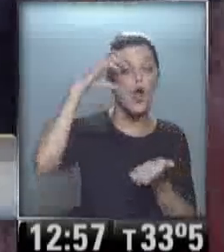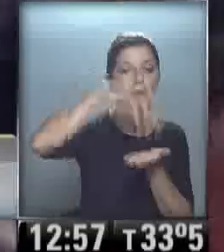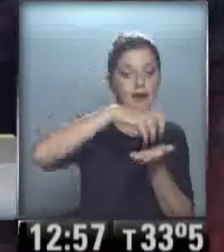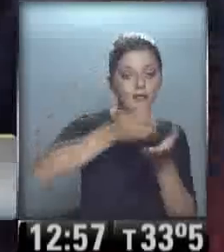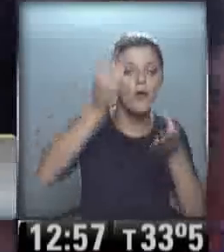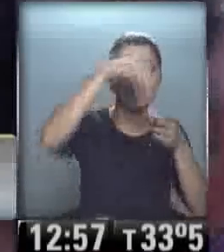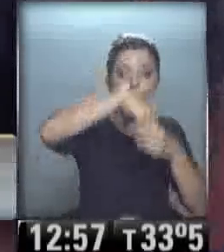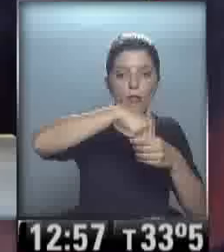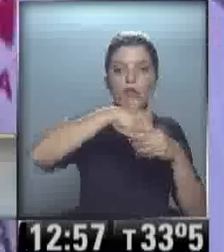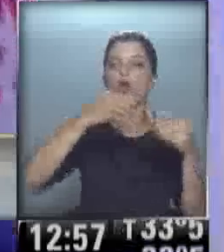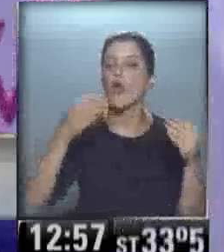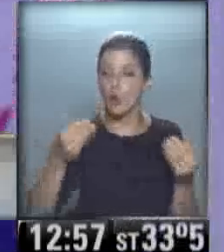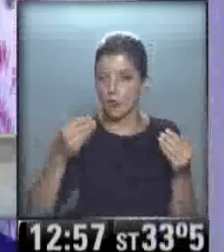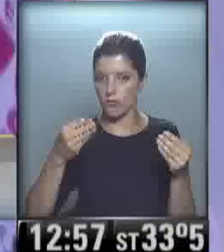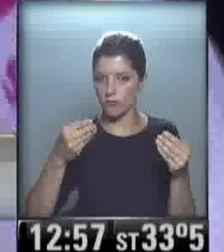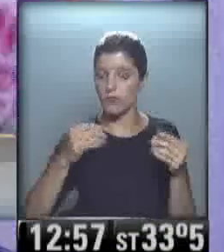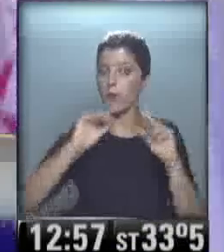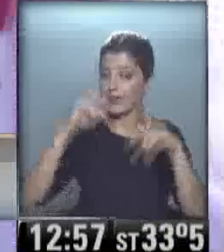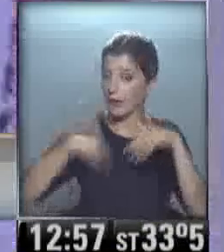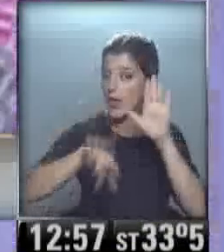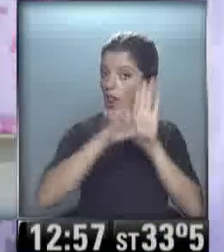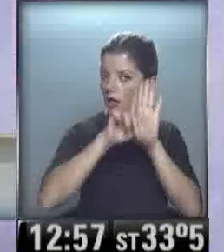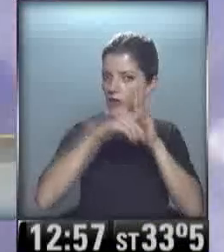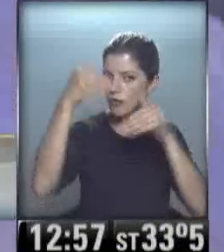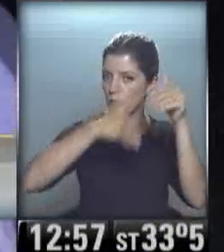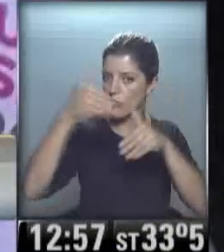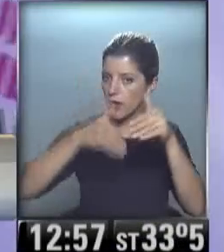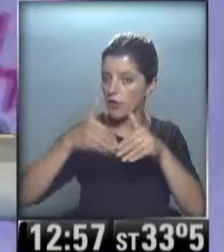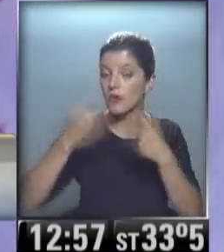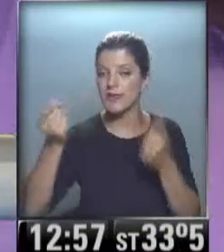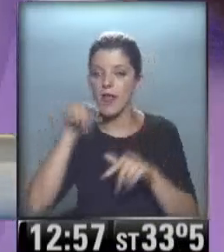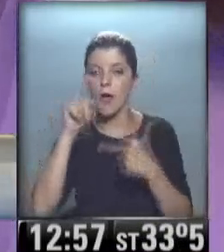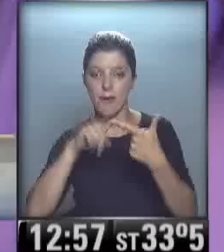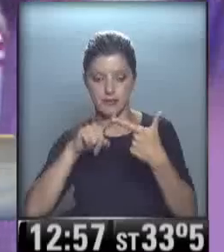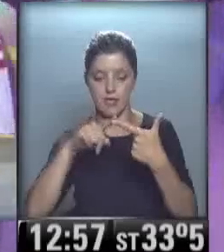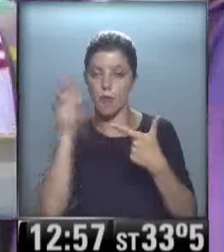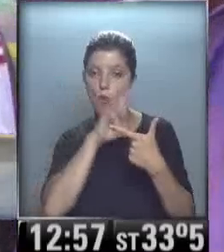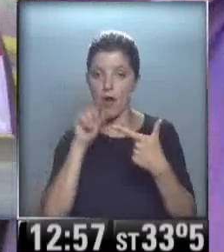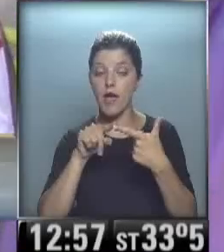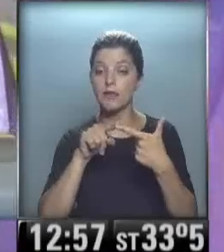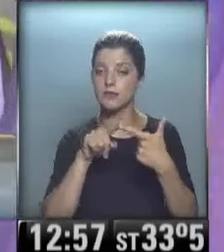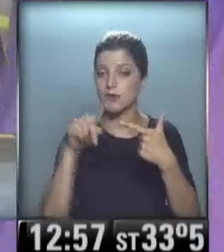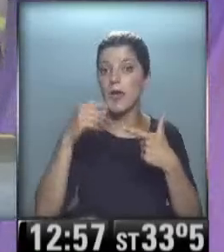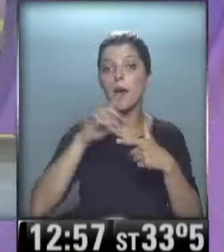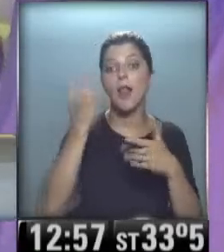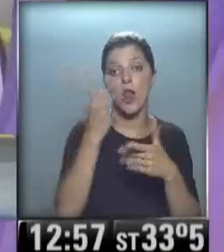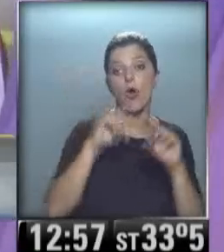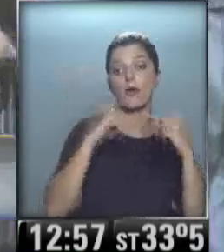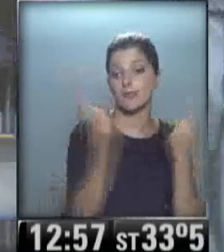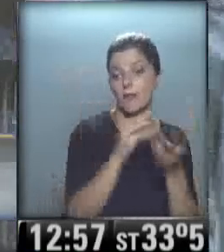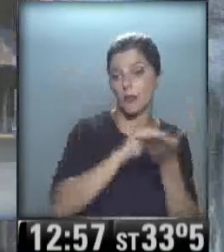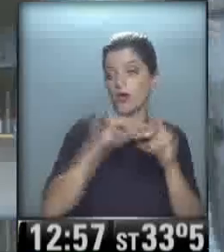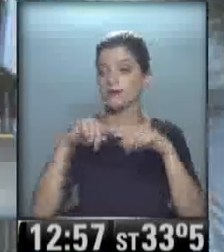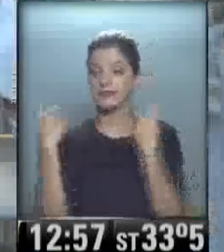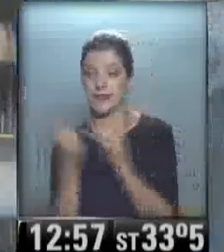cierto porque también fueron elecciones legislativas y en el caso de Michel velet obtuvo mayoría en ambas cámaras si